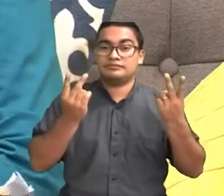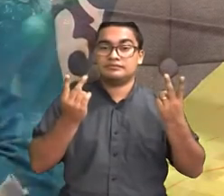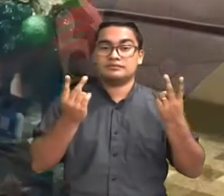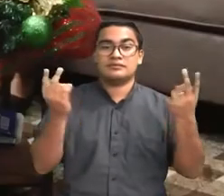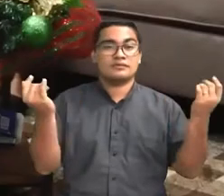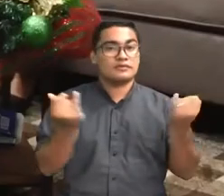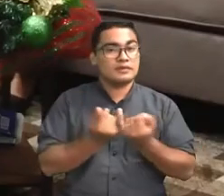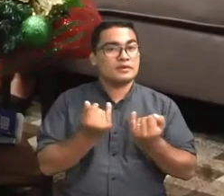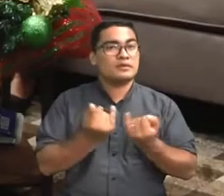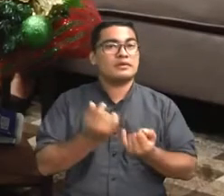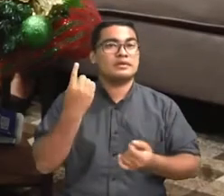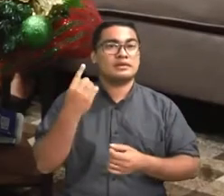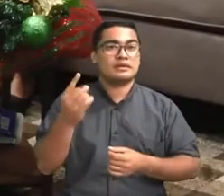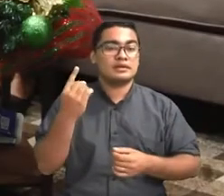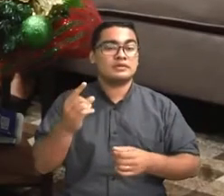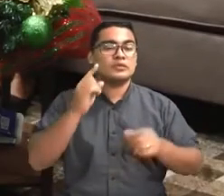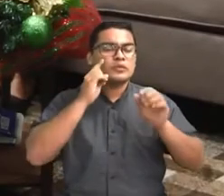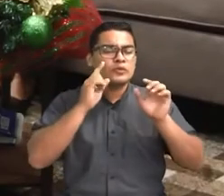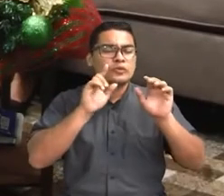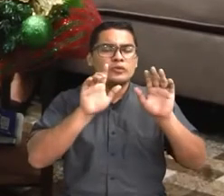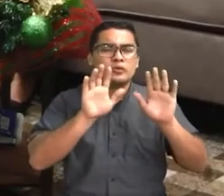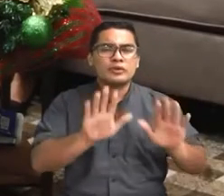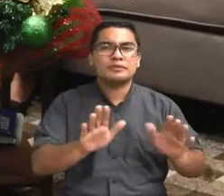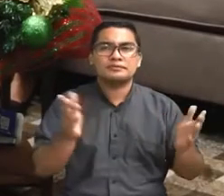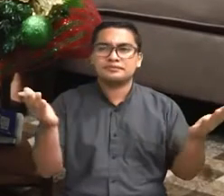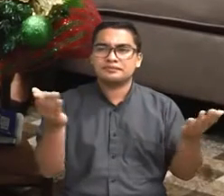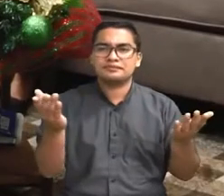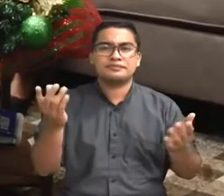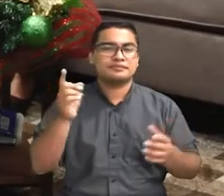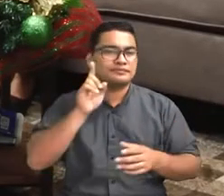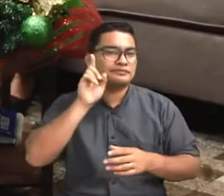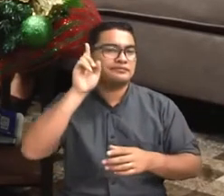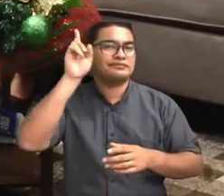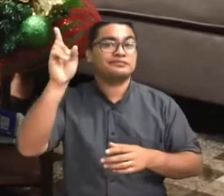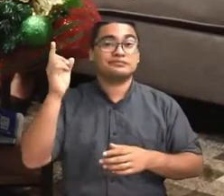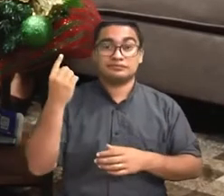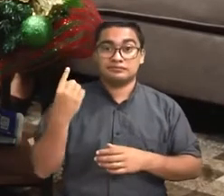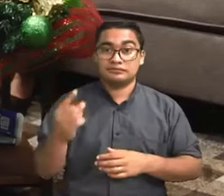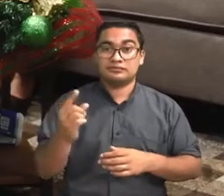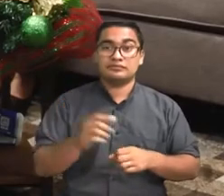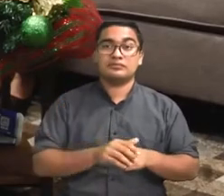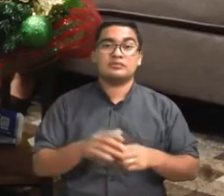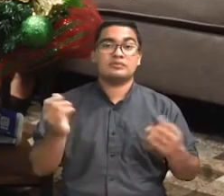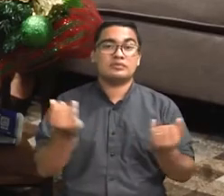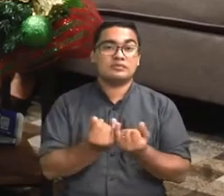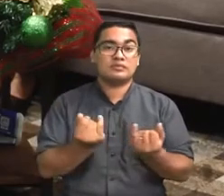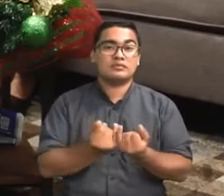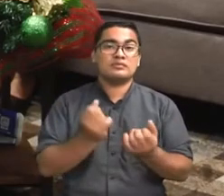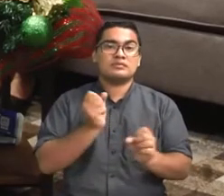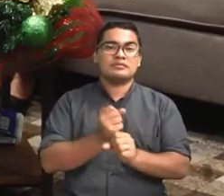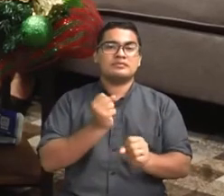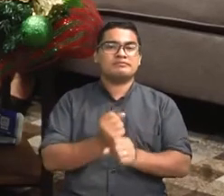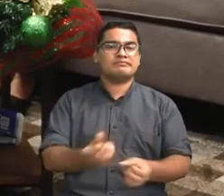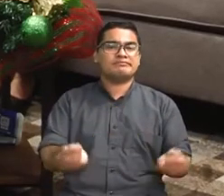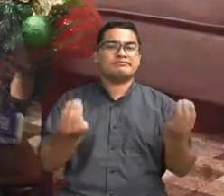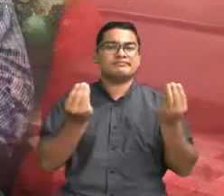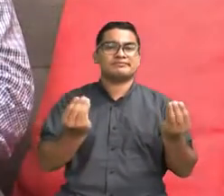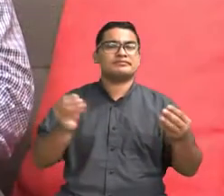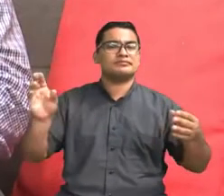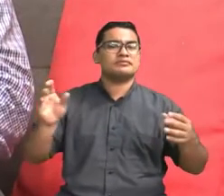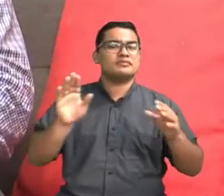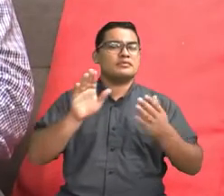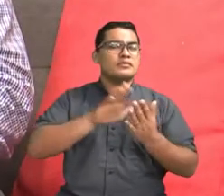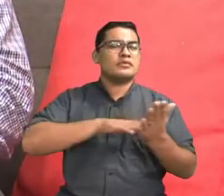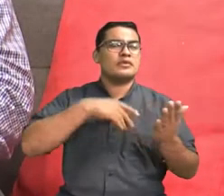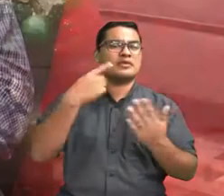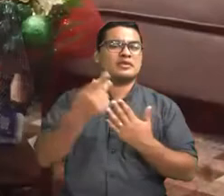protección, ¿verdad?, con el derecho al desarrollo. Y creo que en este tema también se ha trabajado mucho alrededor de distintos programas